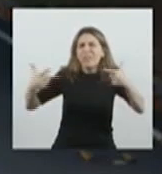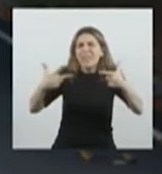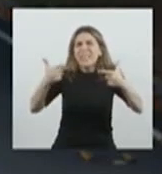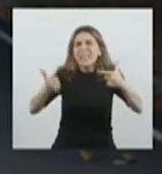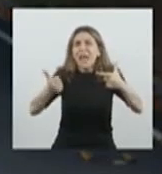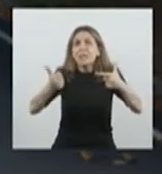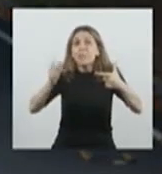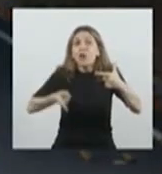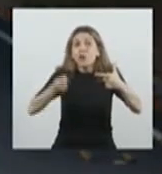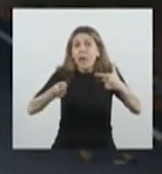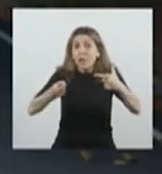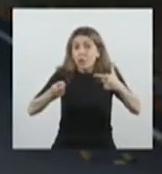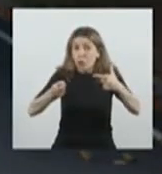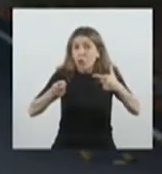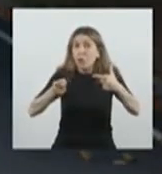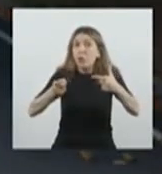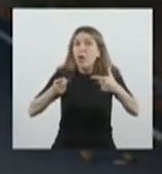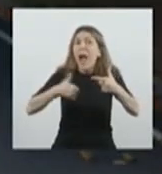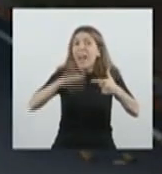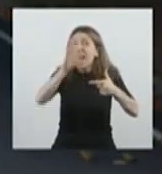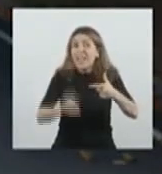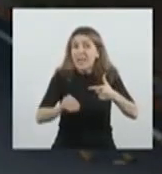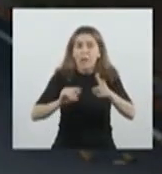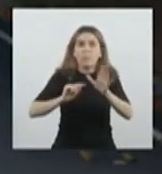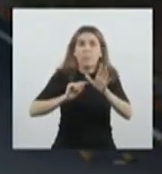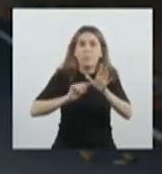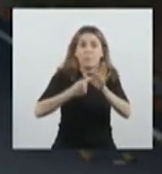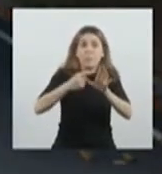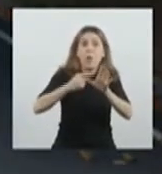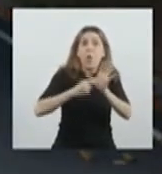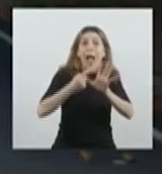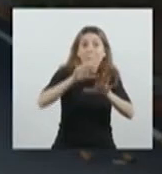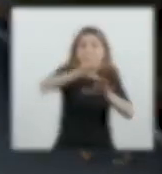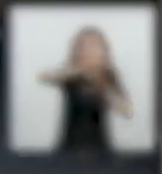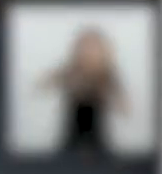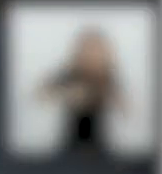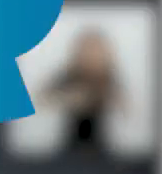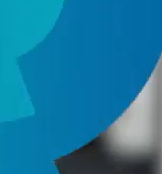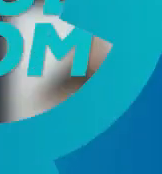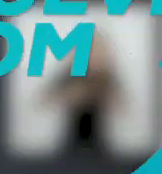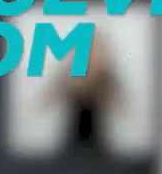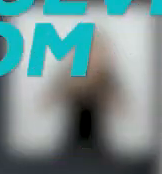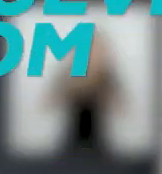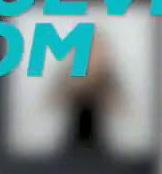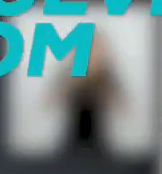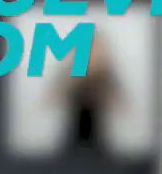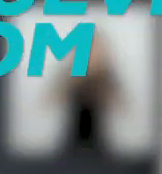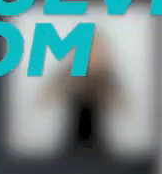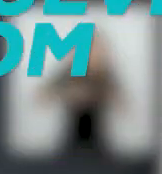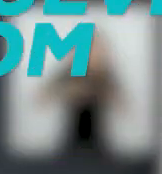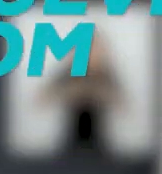va a estar allí en esa mesa. Así que es un asunto que va a seguir Emiliano debatiéndose fuerte en la Argentina en la próxima sesión.